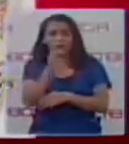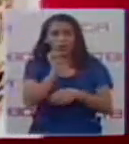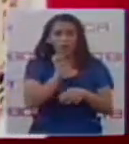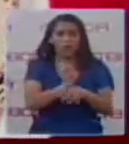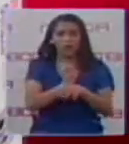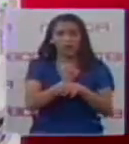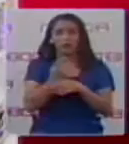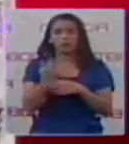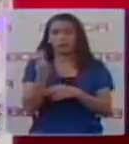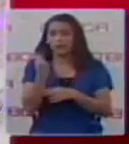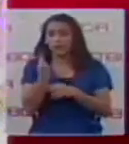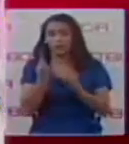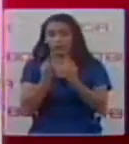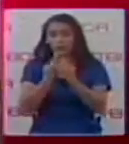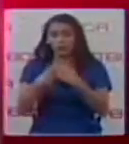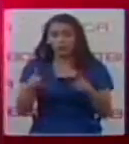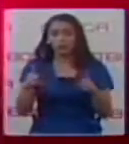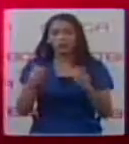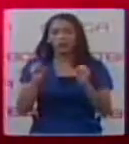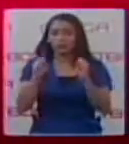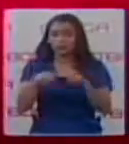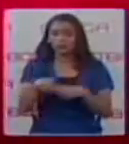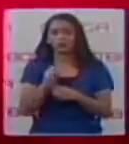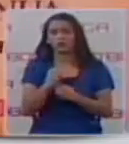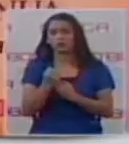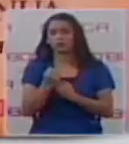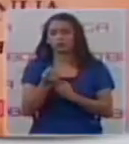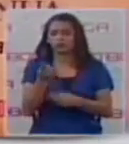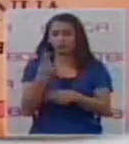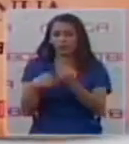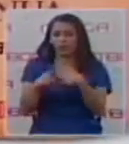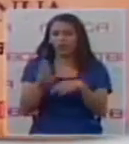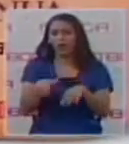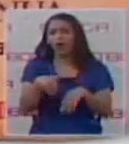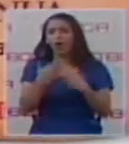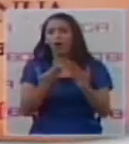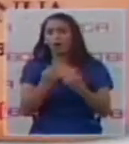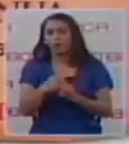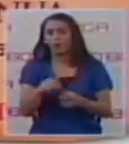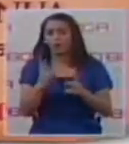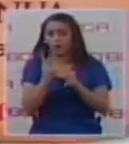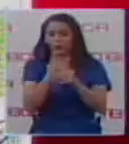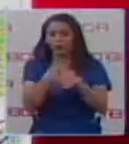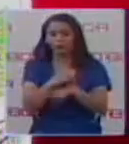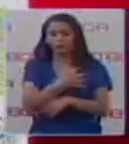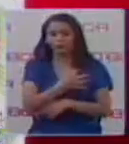pudo concretar esta exportación que se basa en el buen manejo gerencial y una excelente producción.